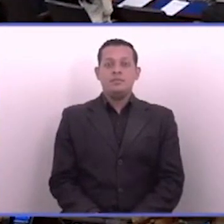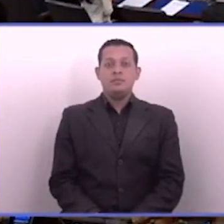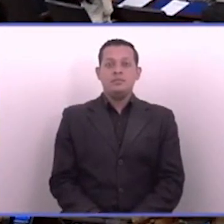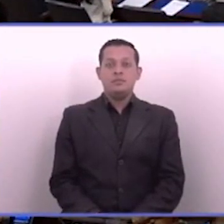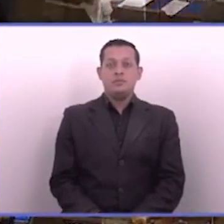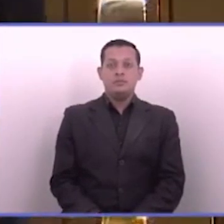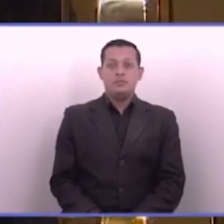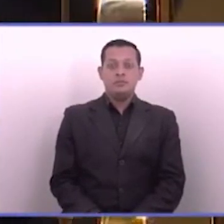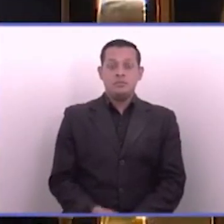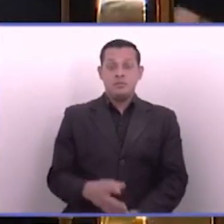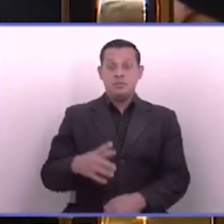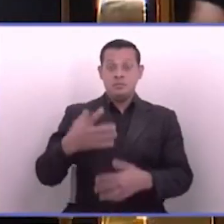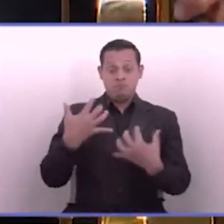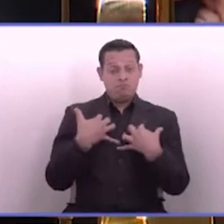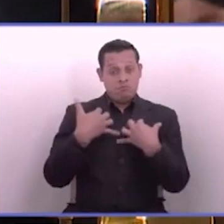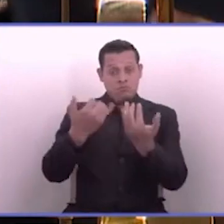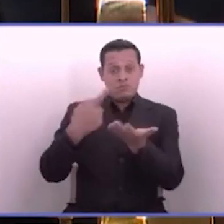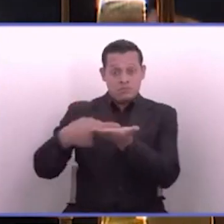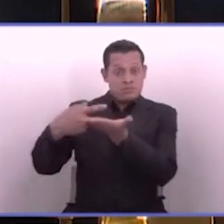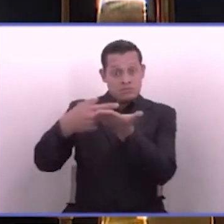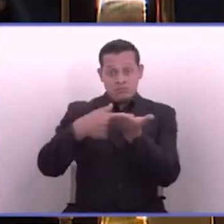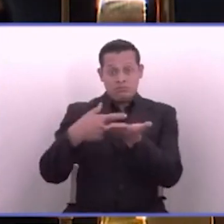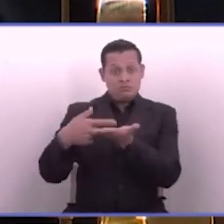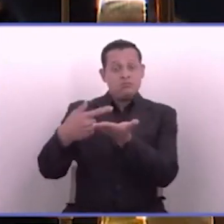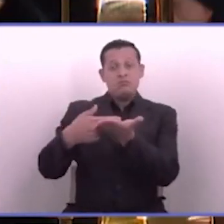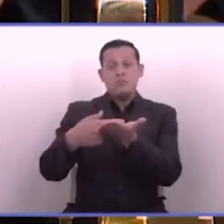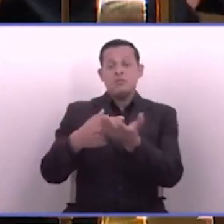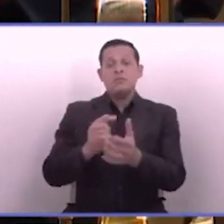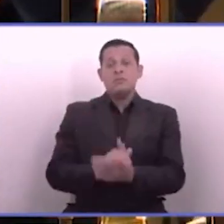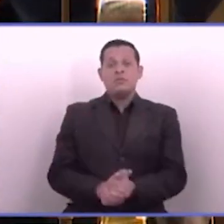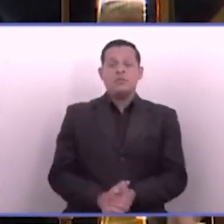Someto a consideración del Pleno